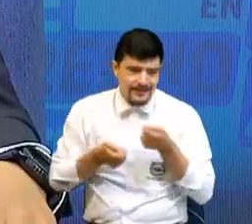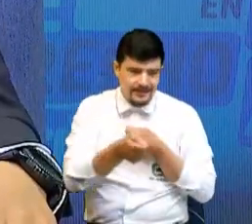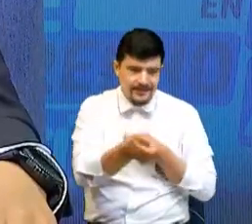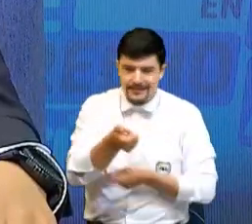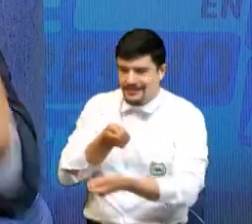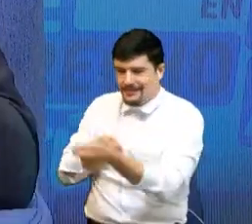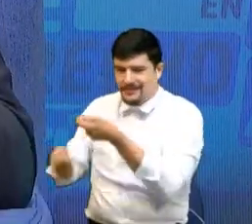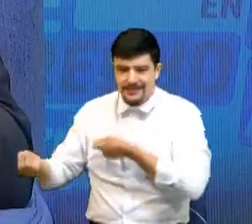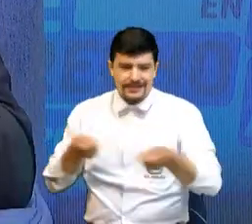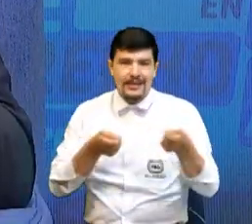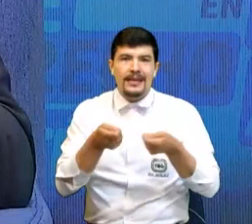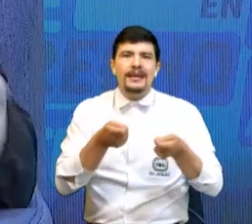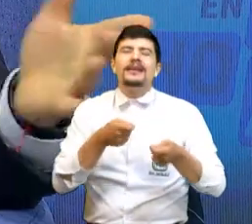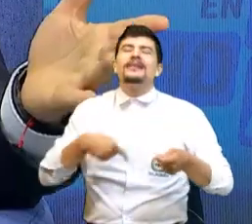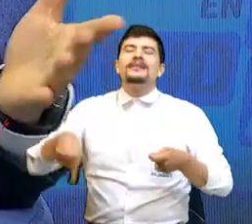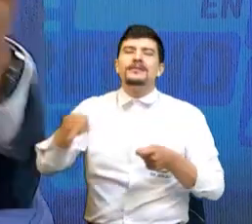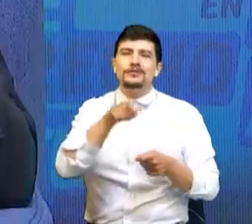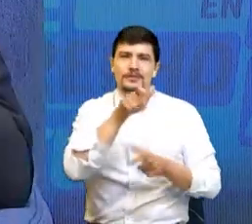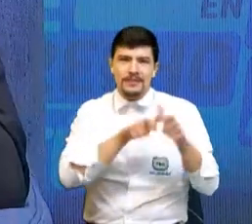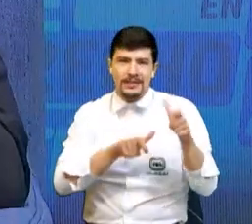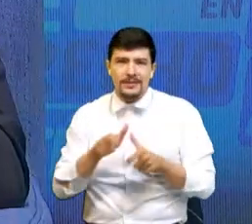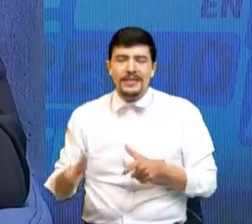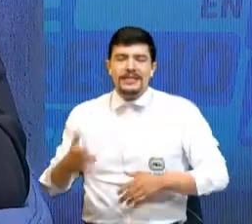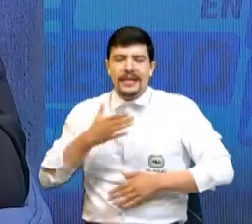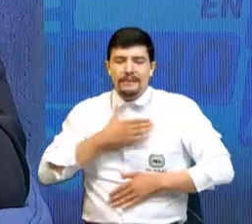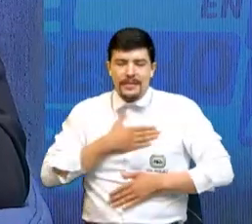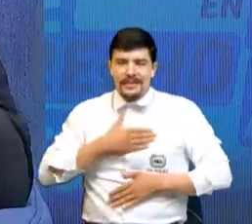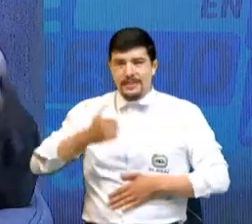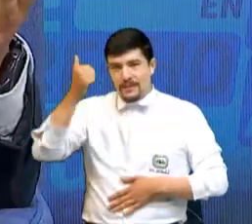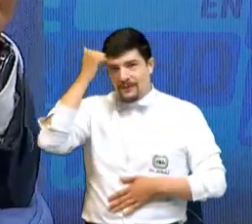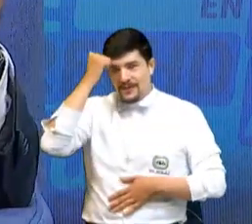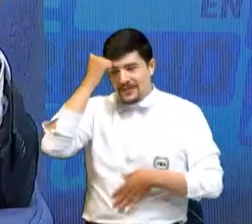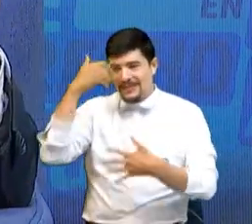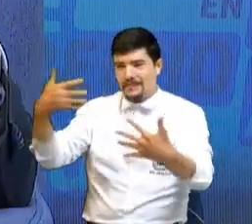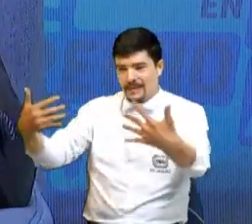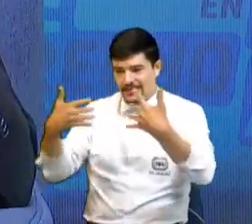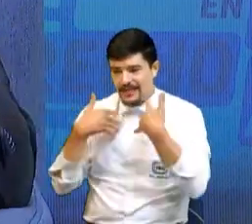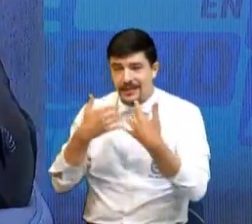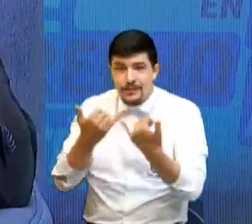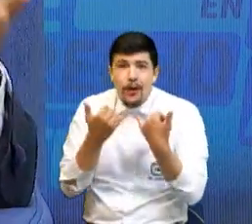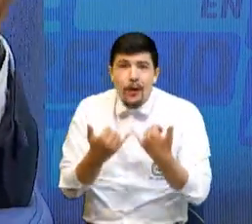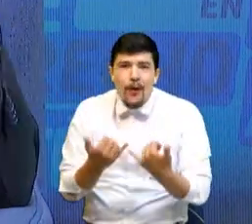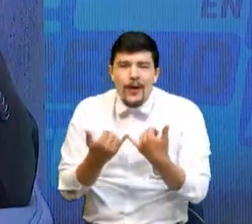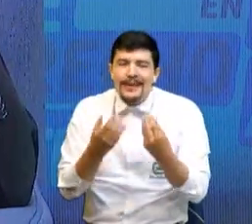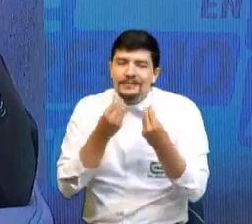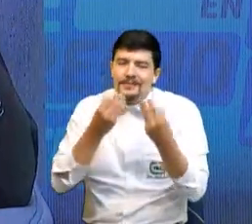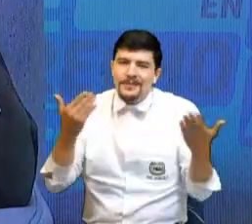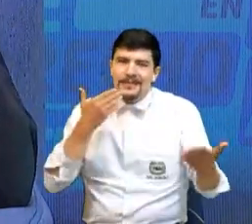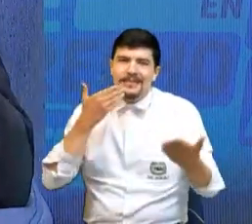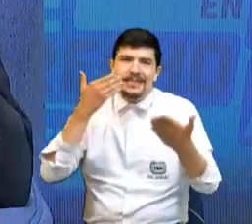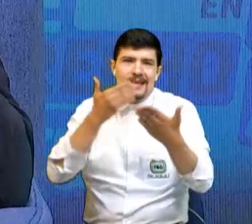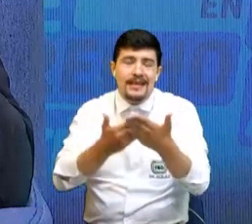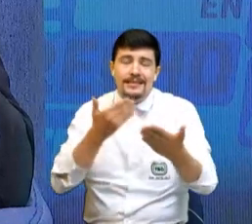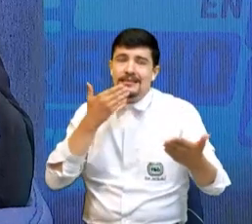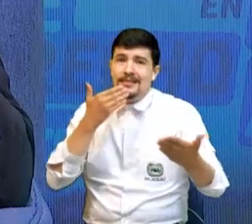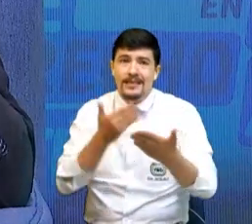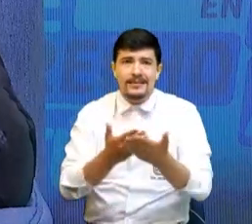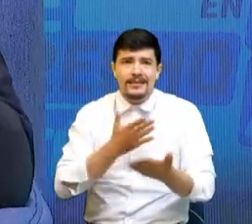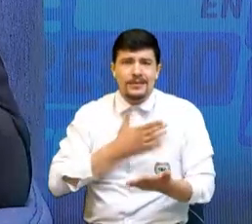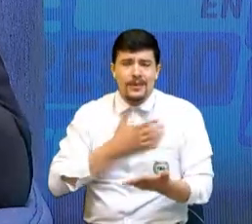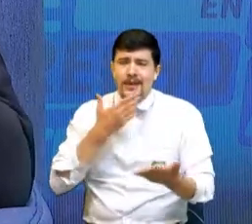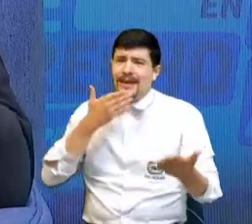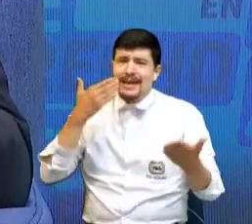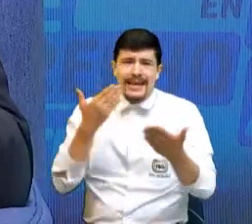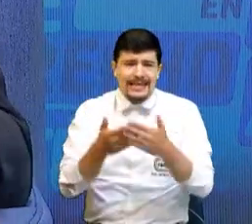cámaras. Todos ellos fueron mis profesores y pues hoy me voy muy agradecido y agradecido con el canal